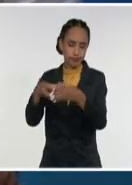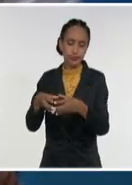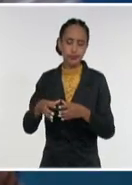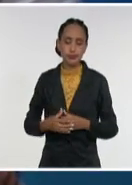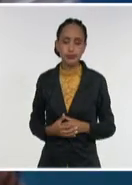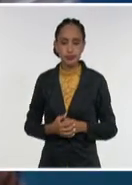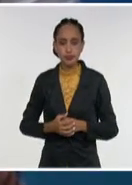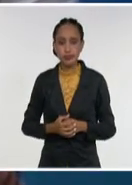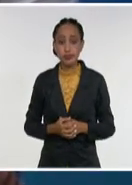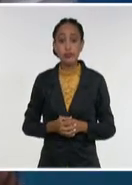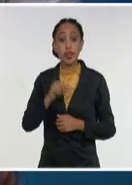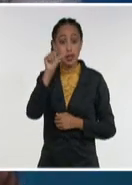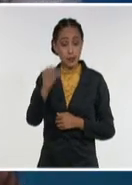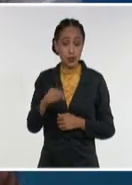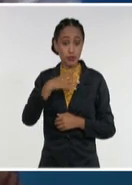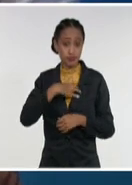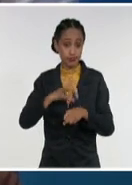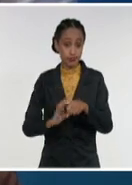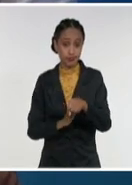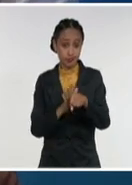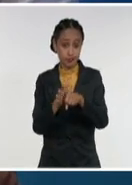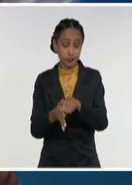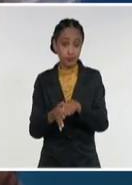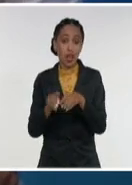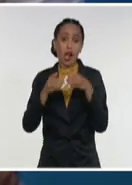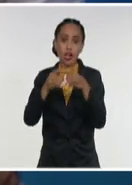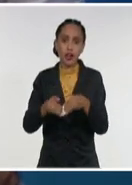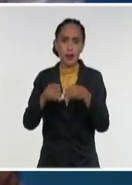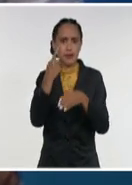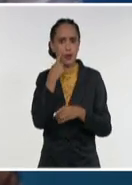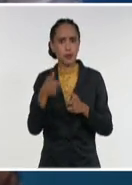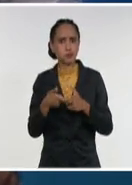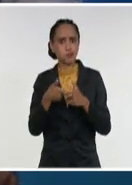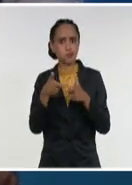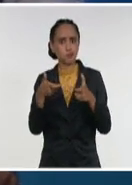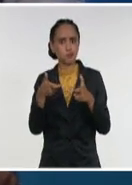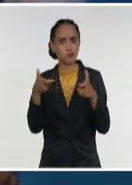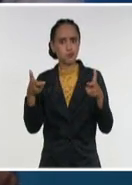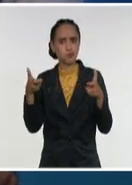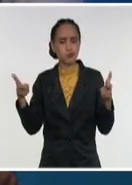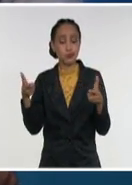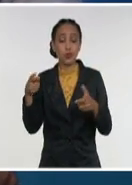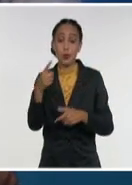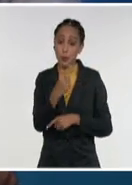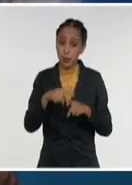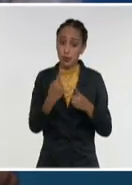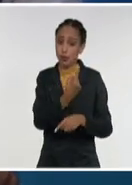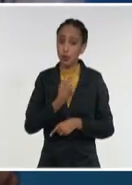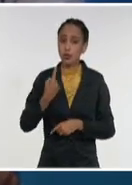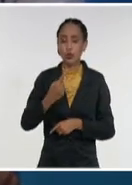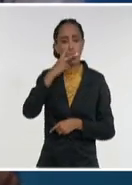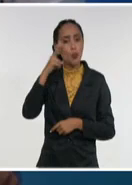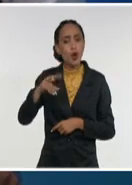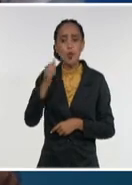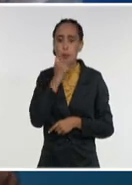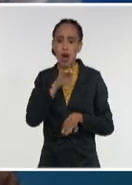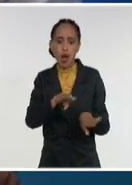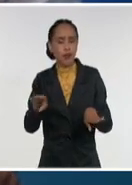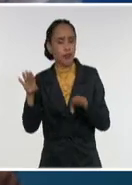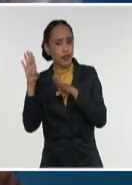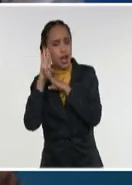los casos de COVID-19 en Granma han ido aumentando. Estamos hablando de crear más capacidades de hospedaje, camas,